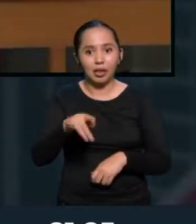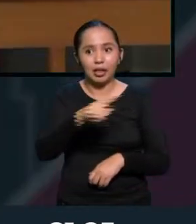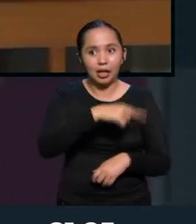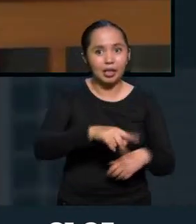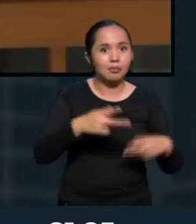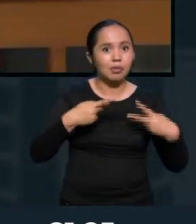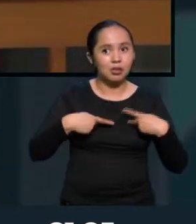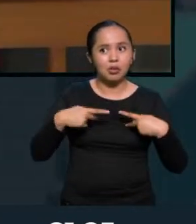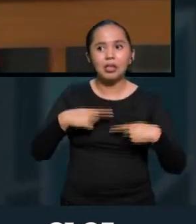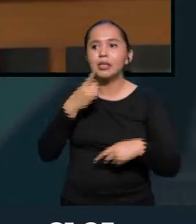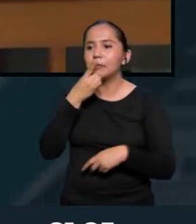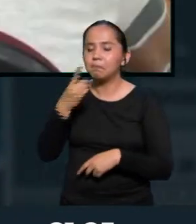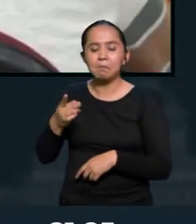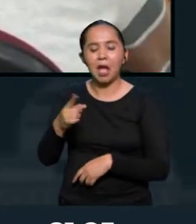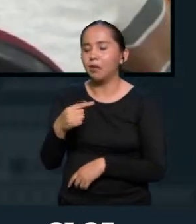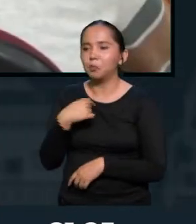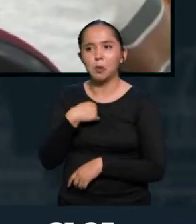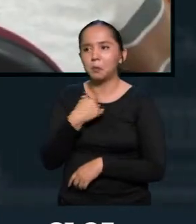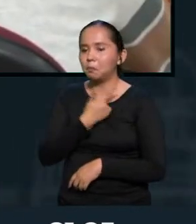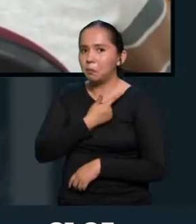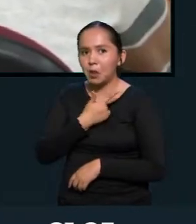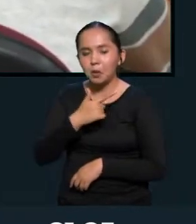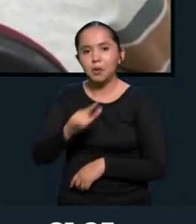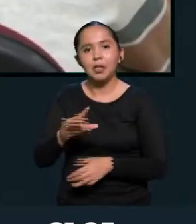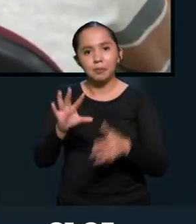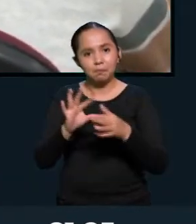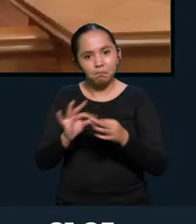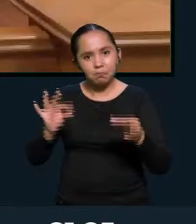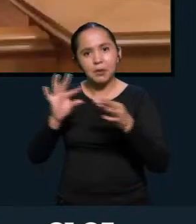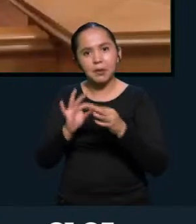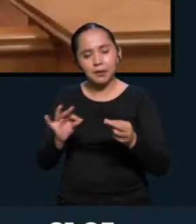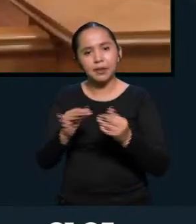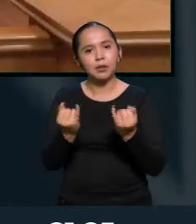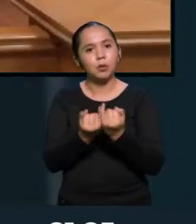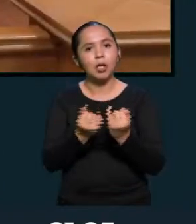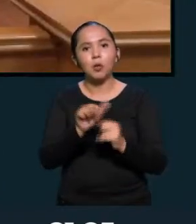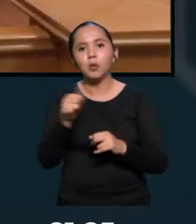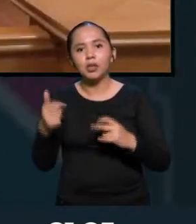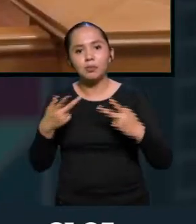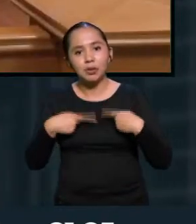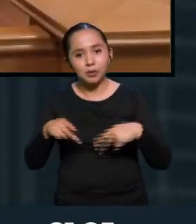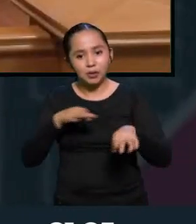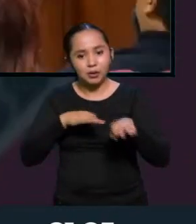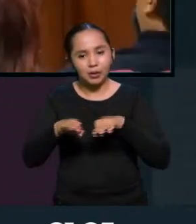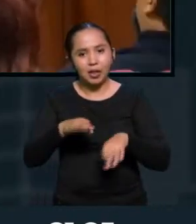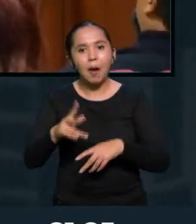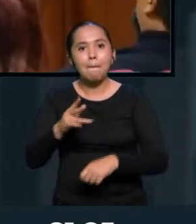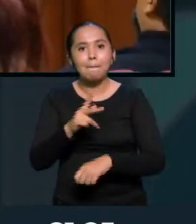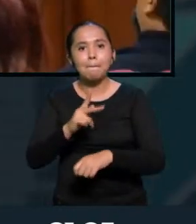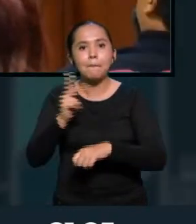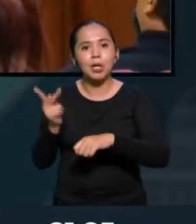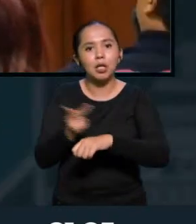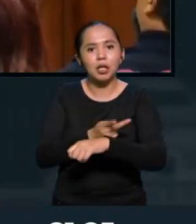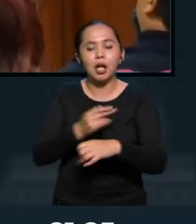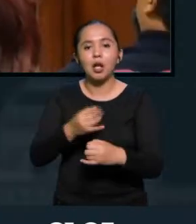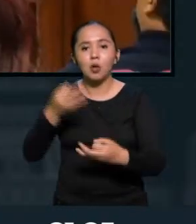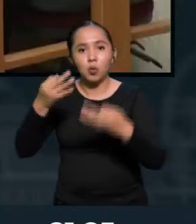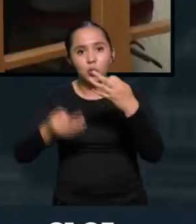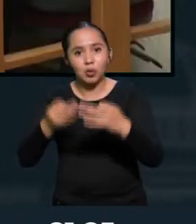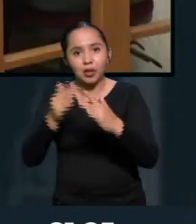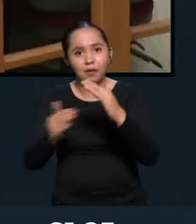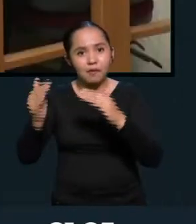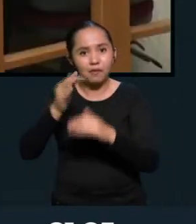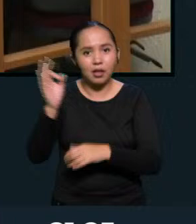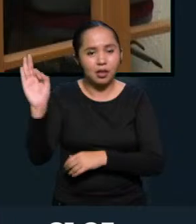pueden inconformar también los otros trabajadores del Poder Judicial Federal, porque esos fideicomisos pues, tenían